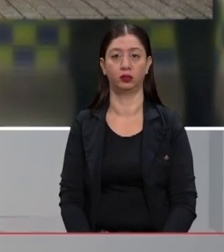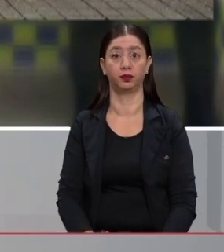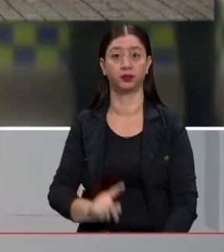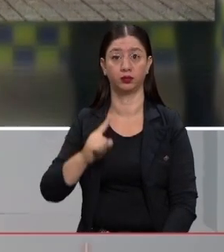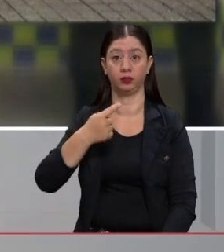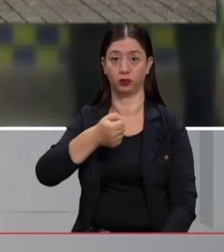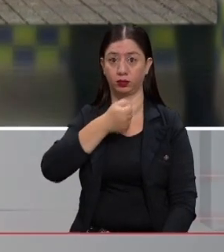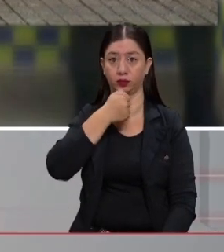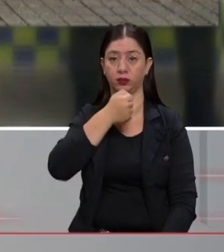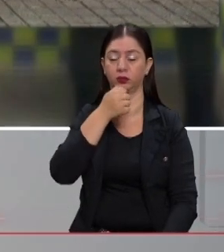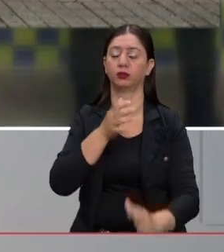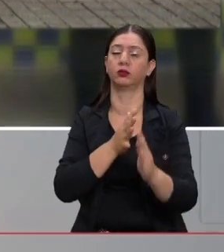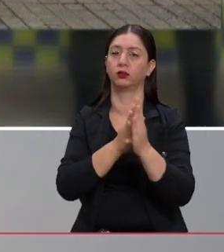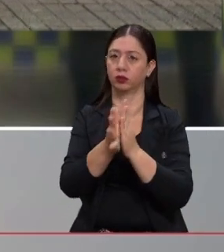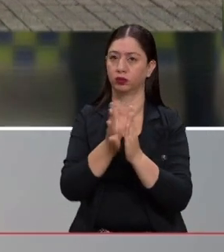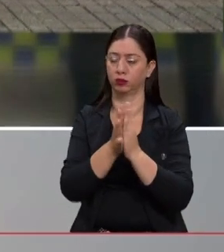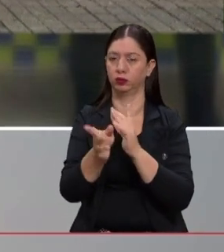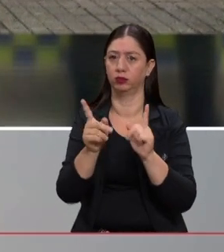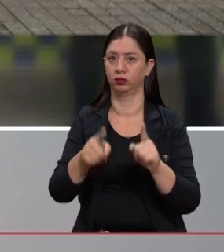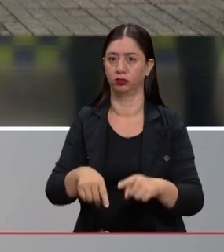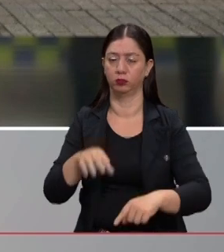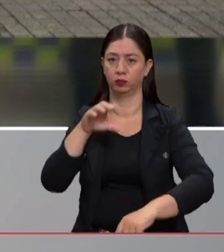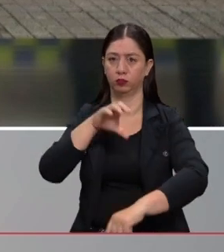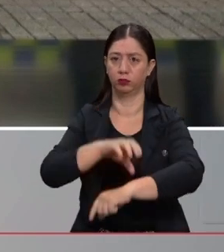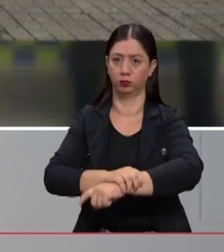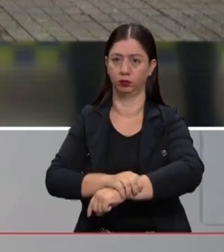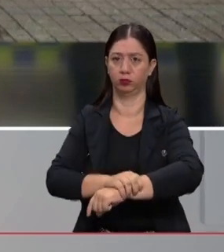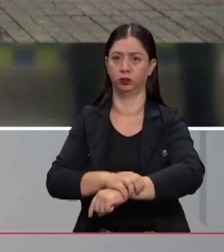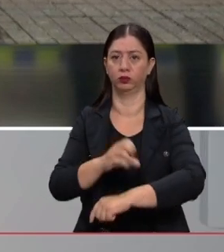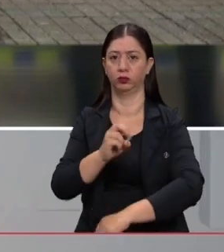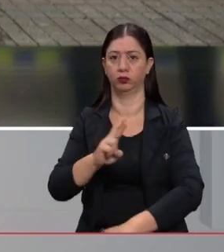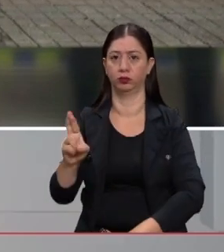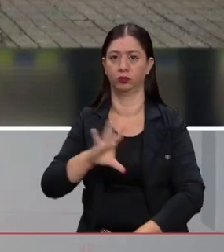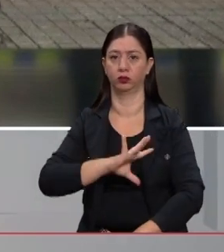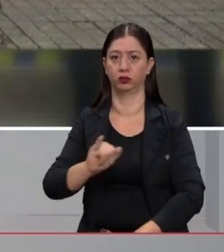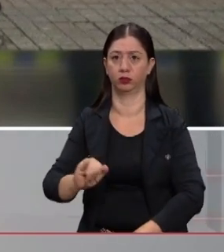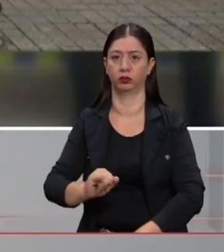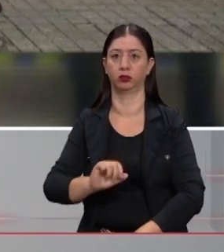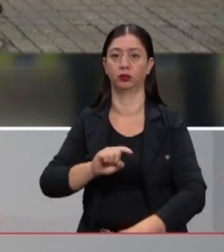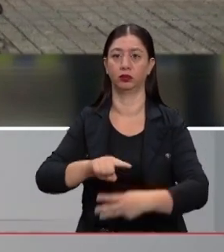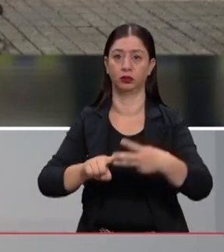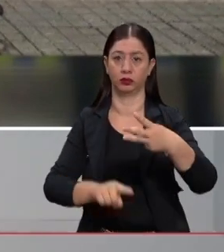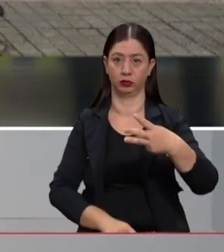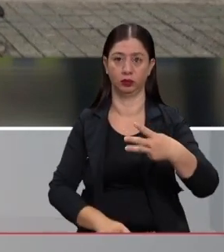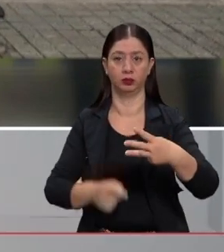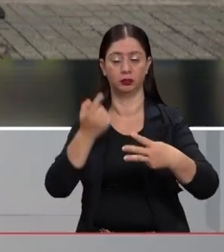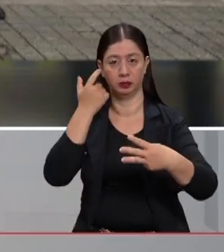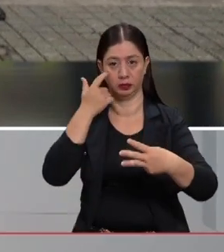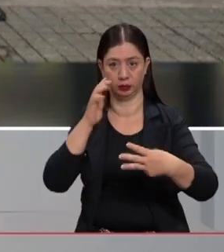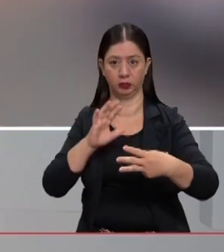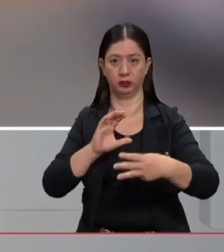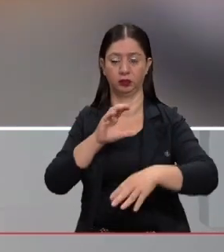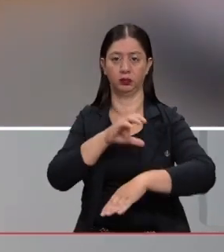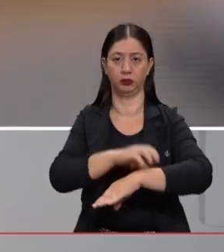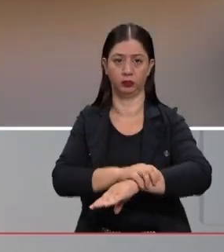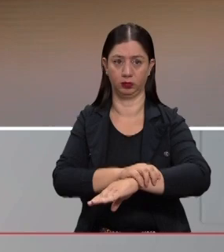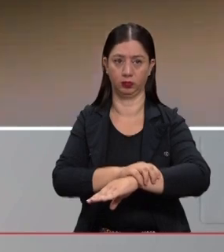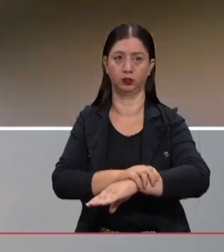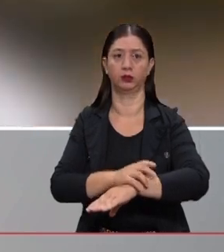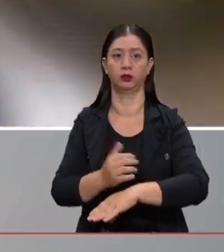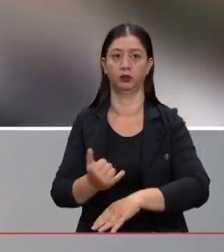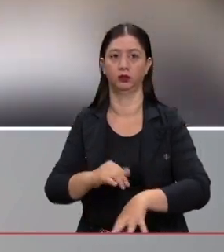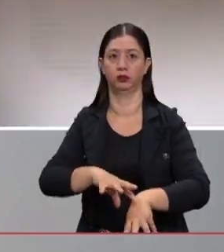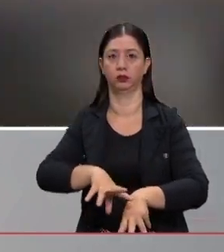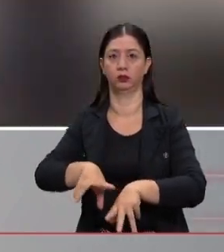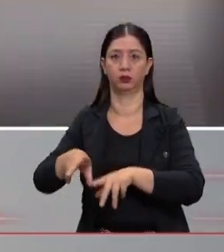Y en la primera del día también registramos que fueron capturados en el oriente de Cali 3 de los 4 presuntos delincuentes vinculados al asalto